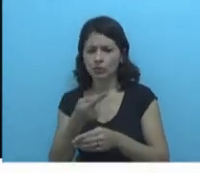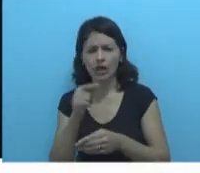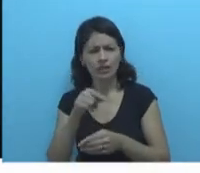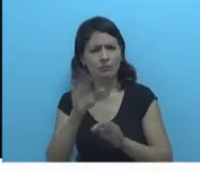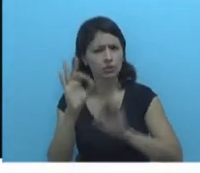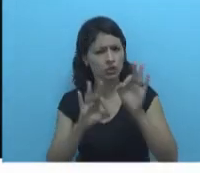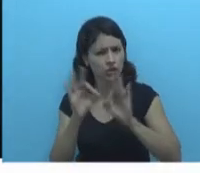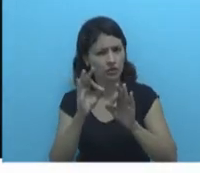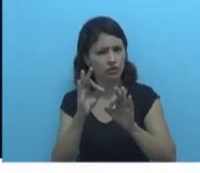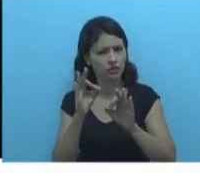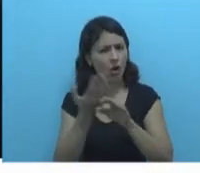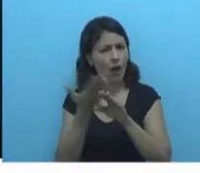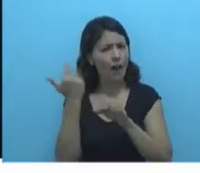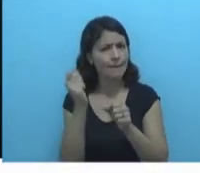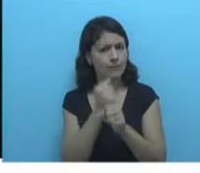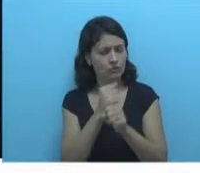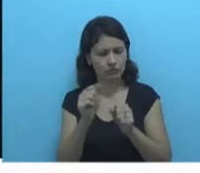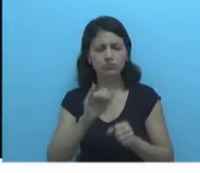cierto.